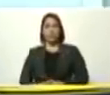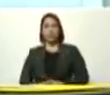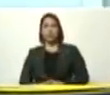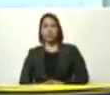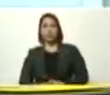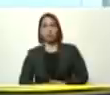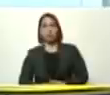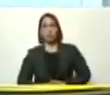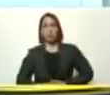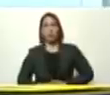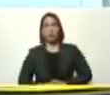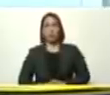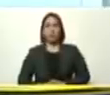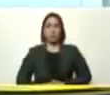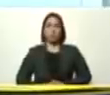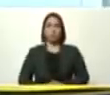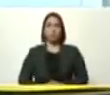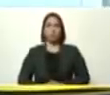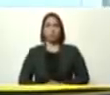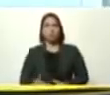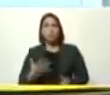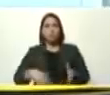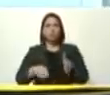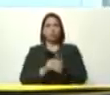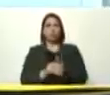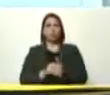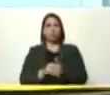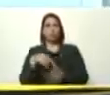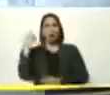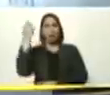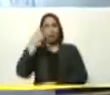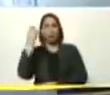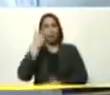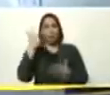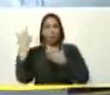gobernador electo de Apure, Eduardo Piñate,